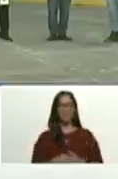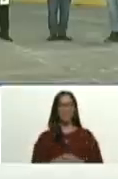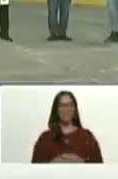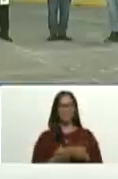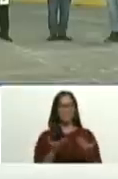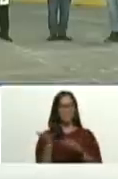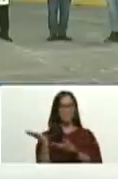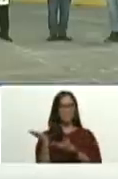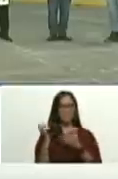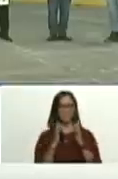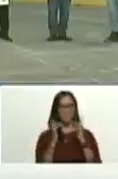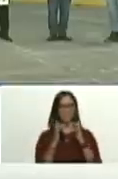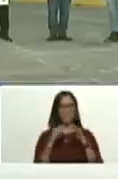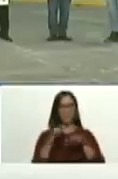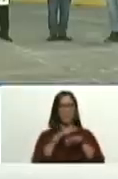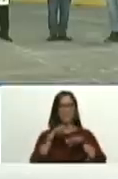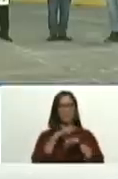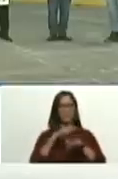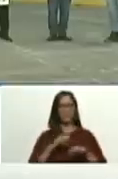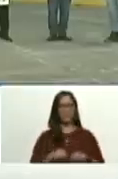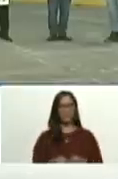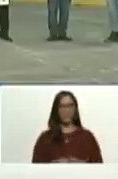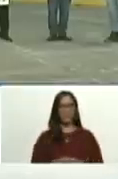Adelante, ministro Néstor Reverol.